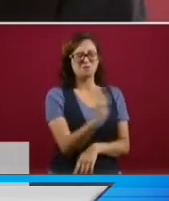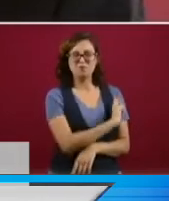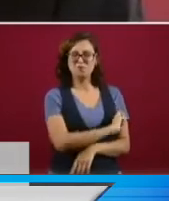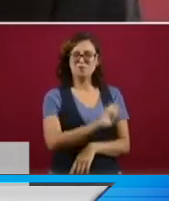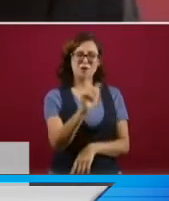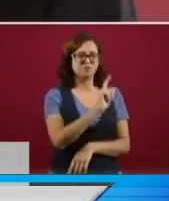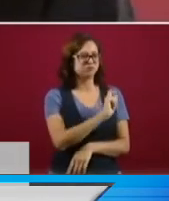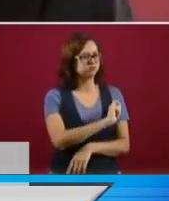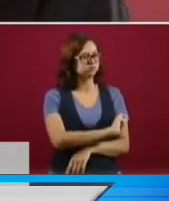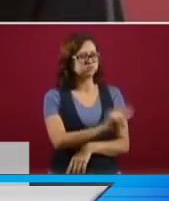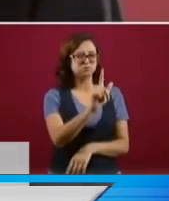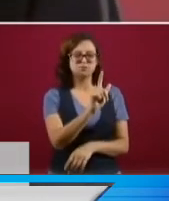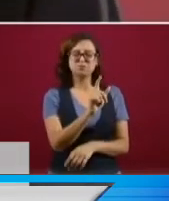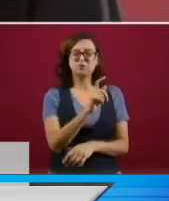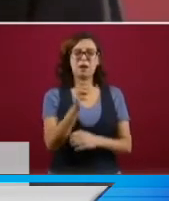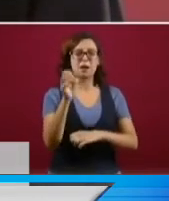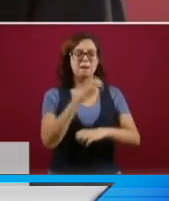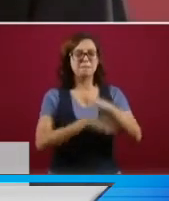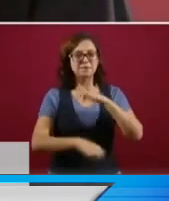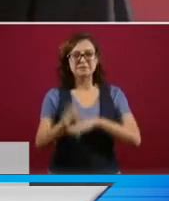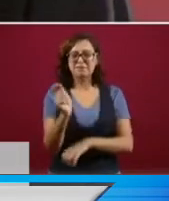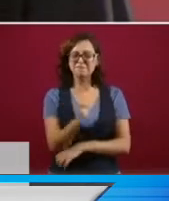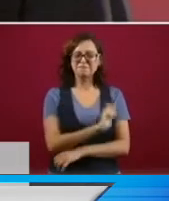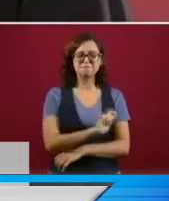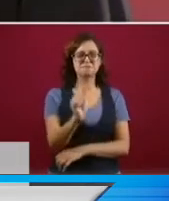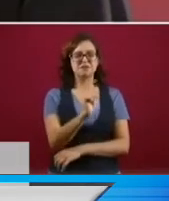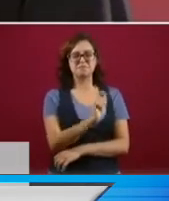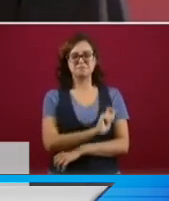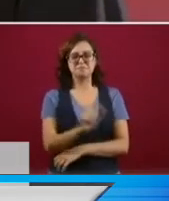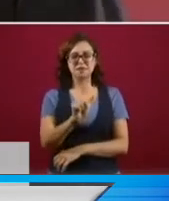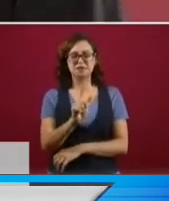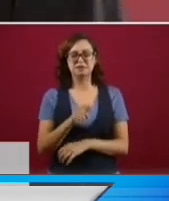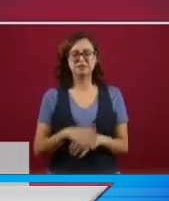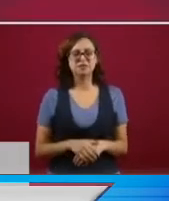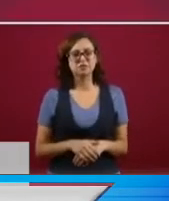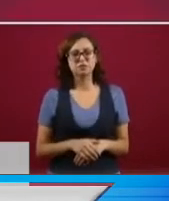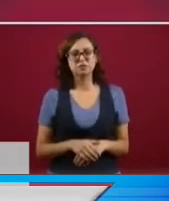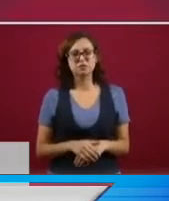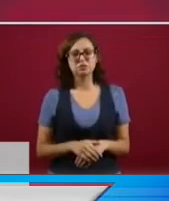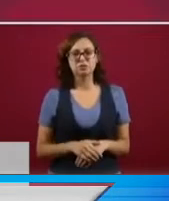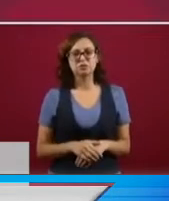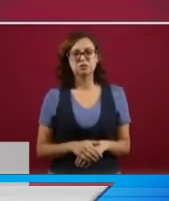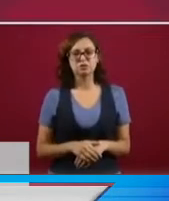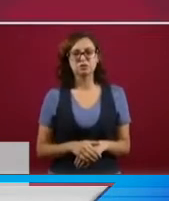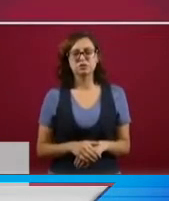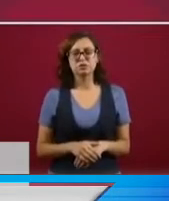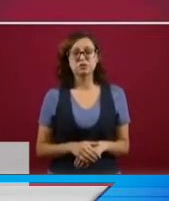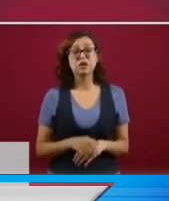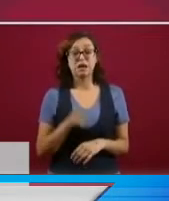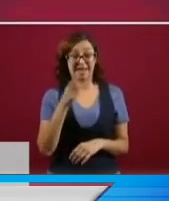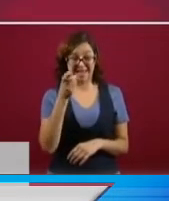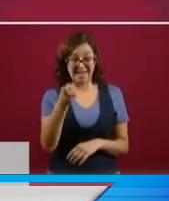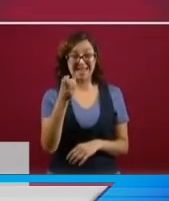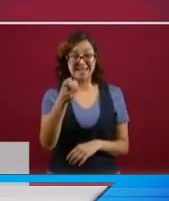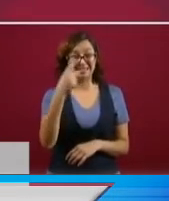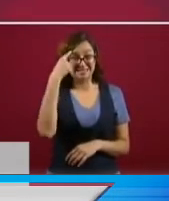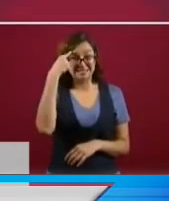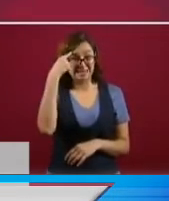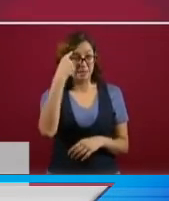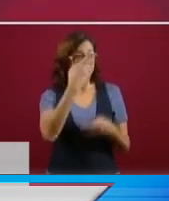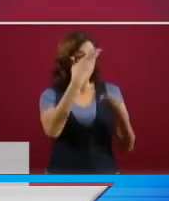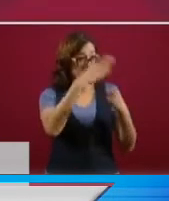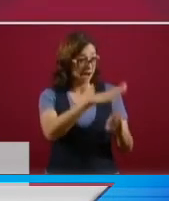se trate de un error de su contador como lo ha manifestado. Es importante dar a conocer cómo se modificó la ley para permitir ese quebranto a la